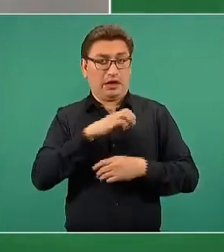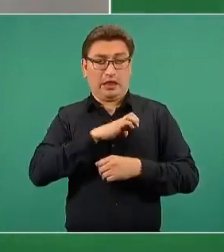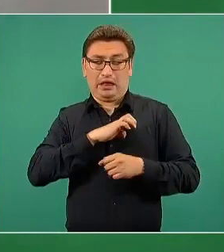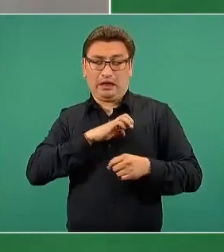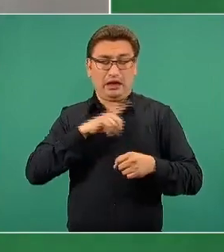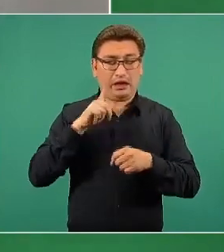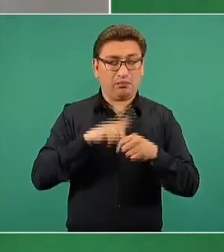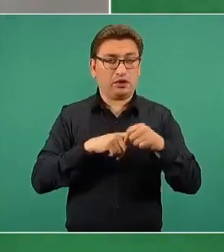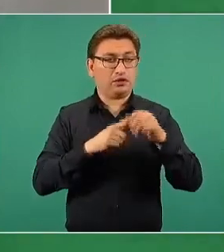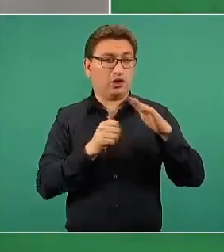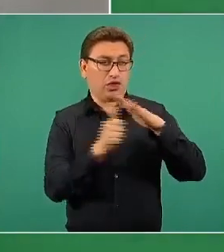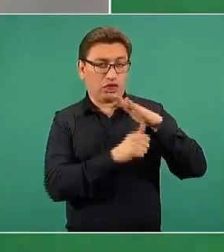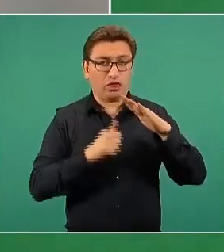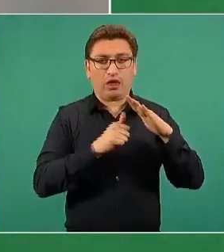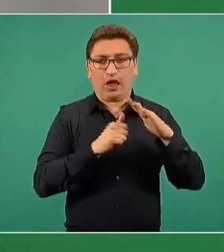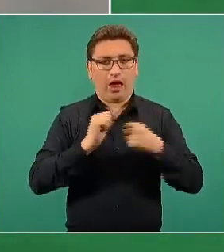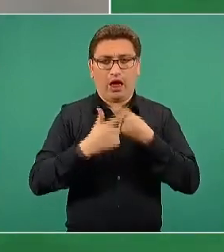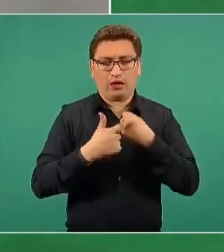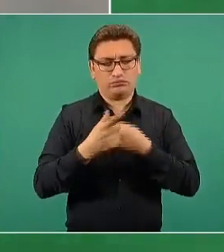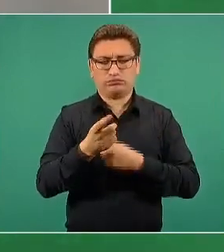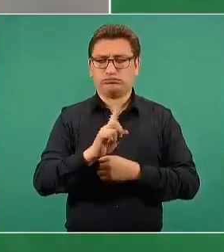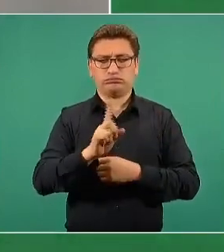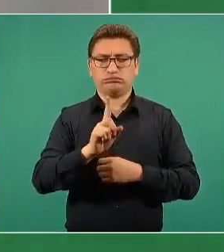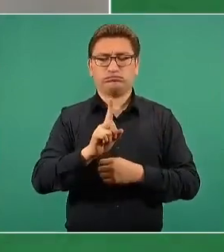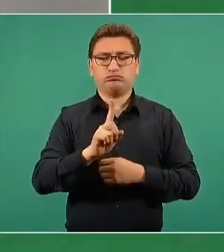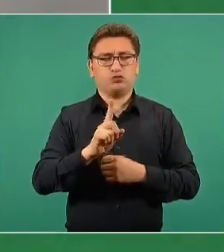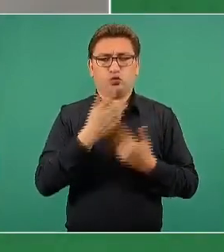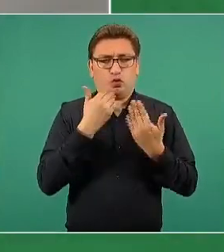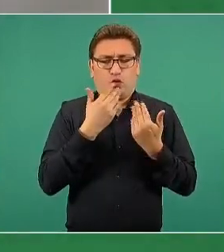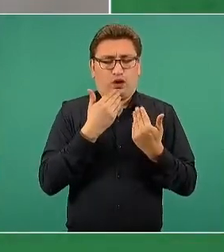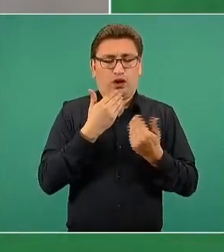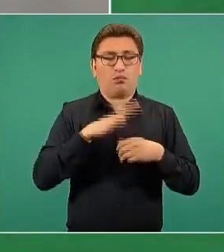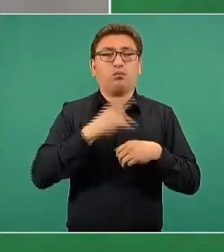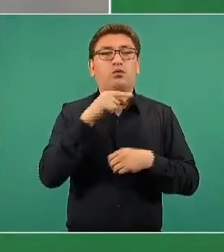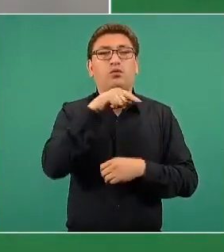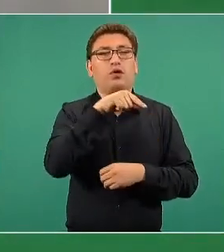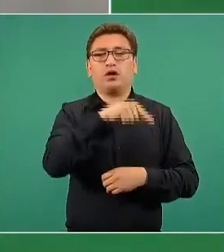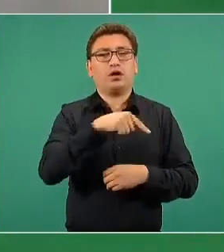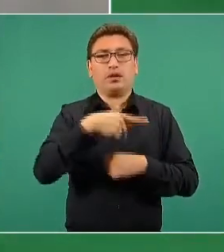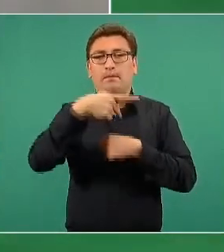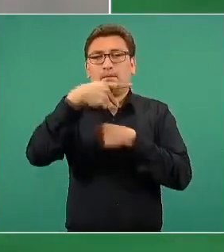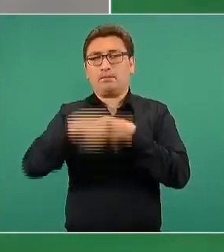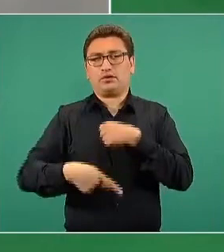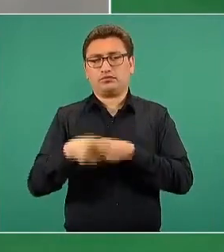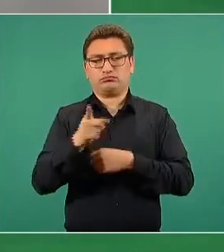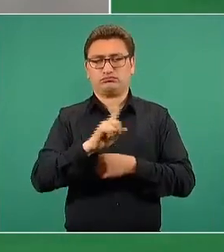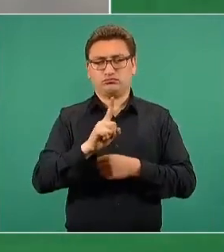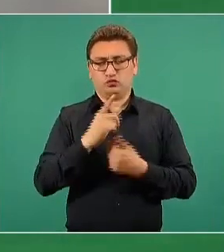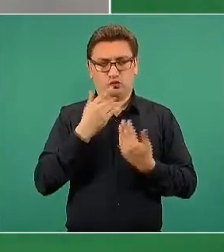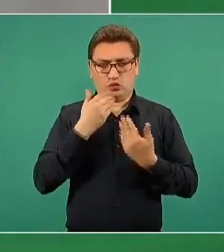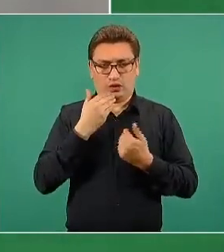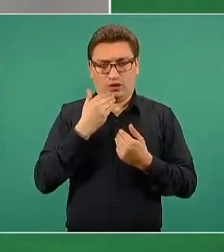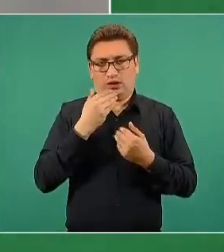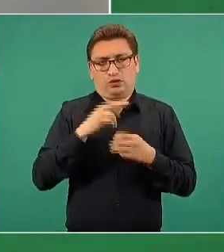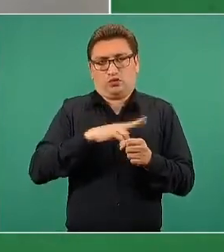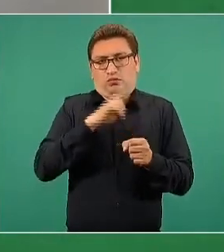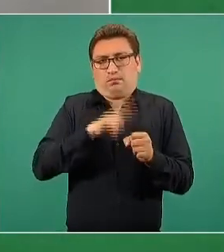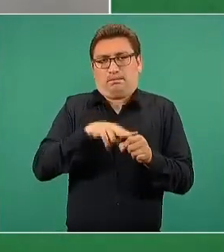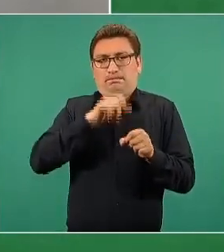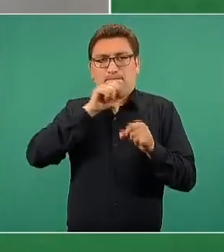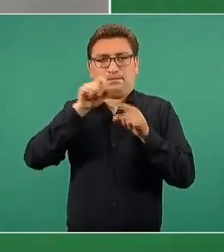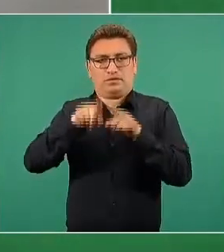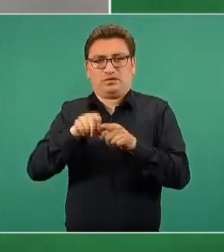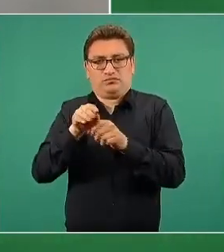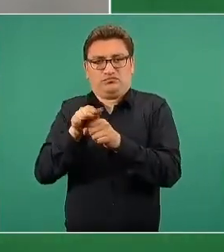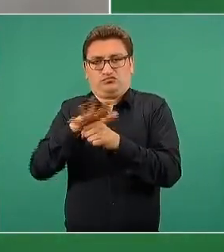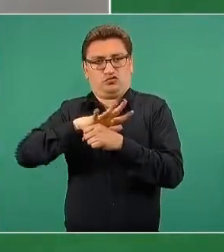específico ni especial, dado que no representa un riesgo mayor al que ya representa